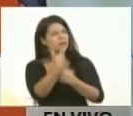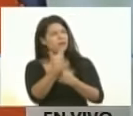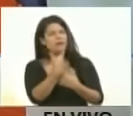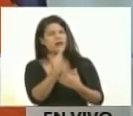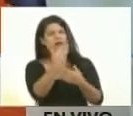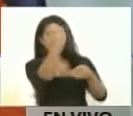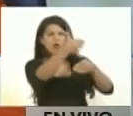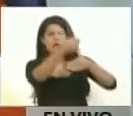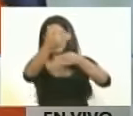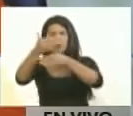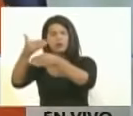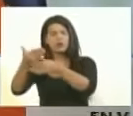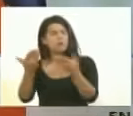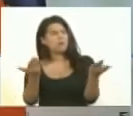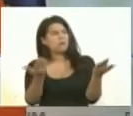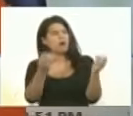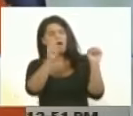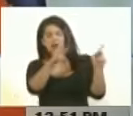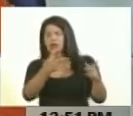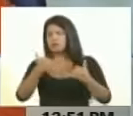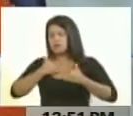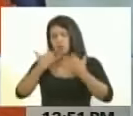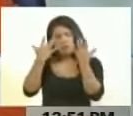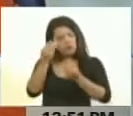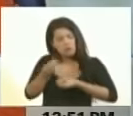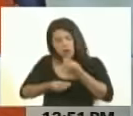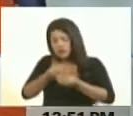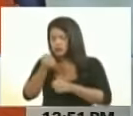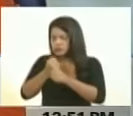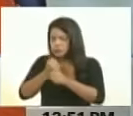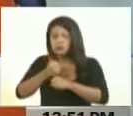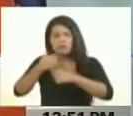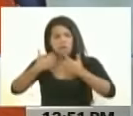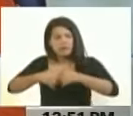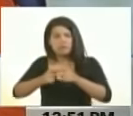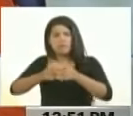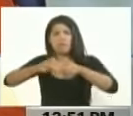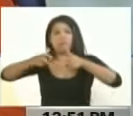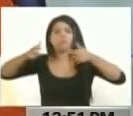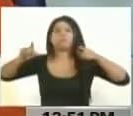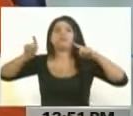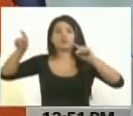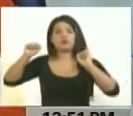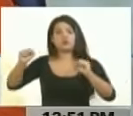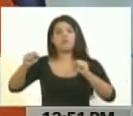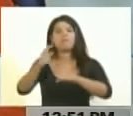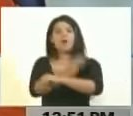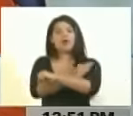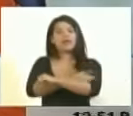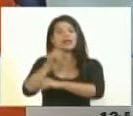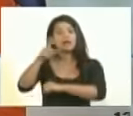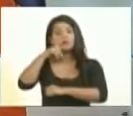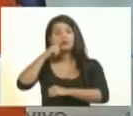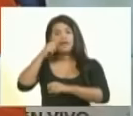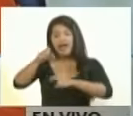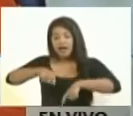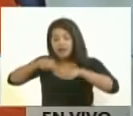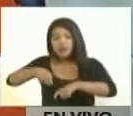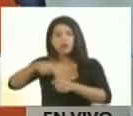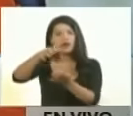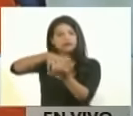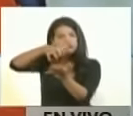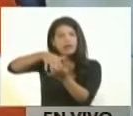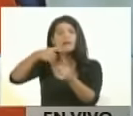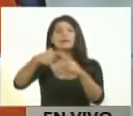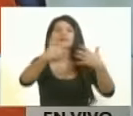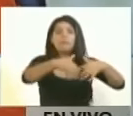muy, pero muy importante, pasando a ser una de las principales industrias de este país, de maquinaria,